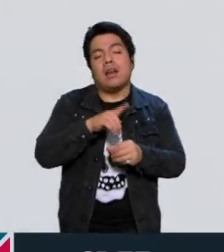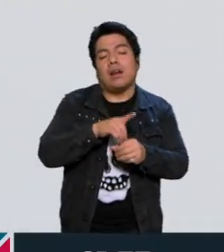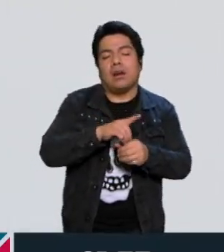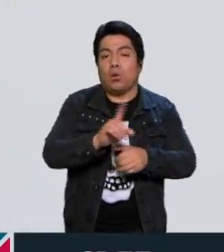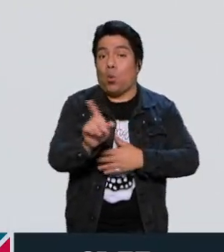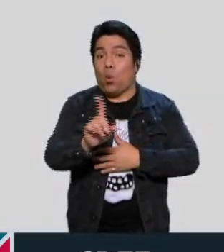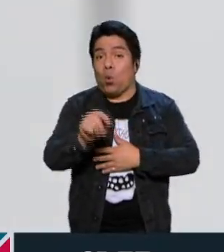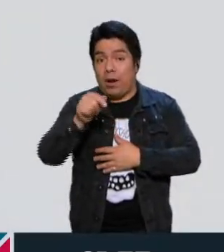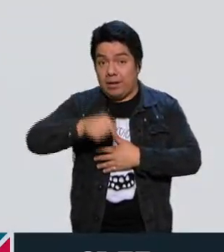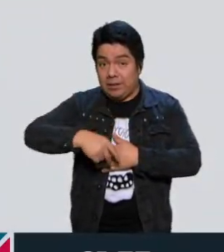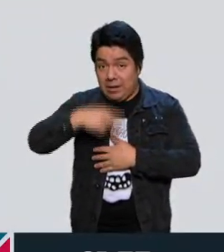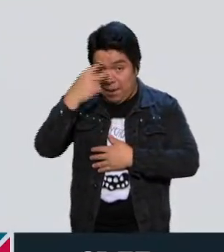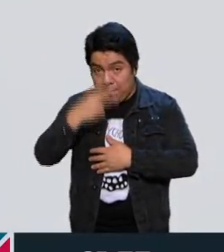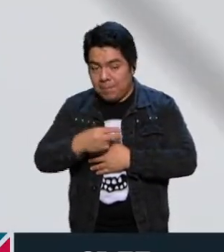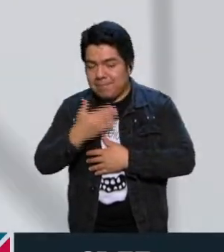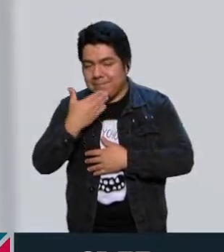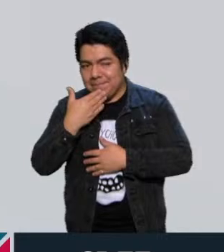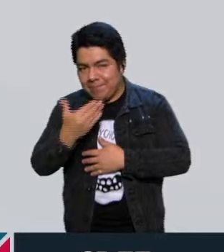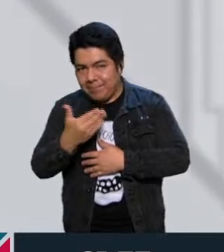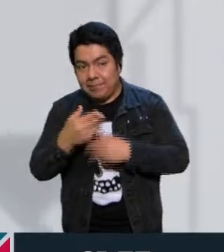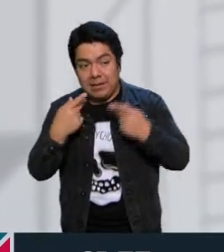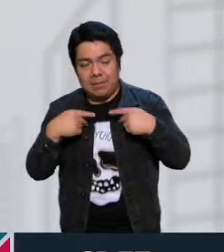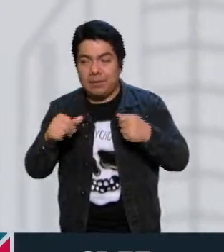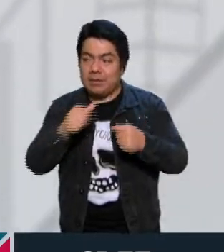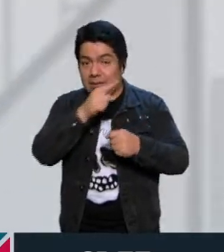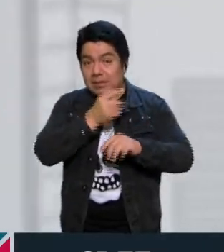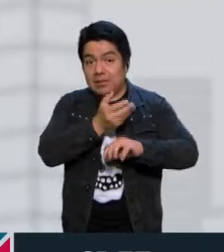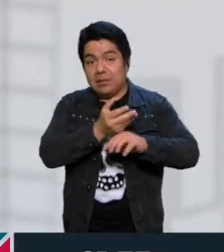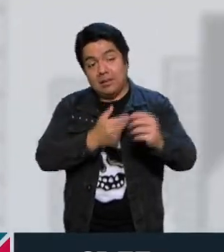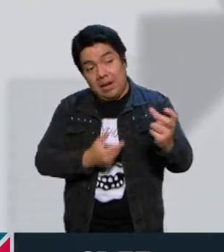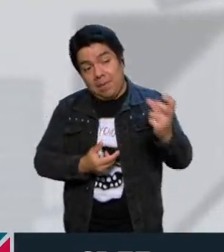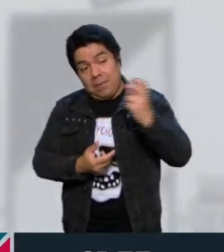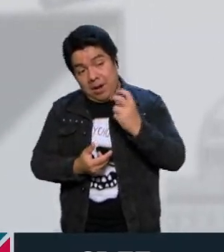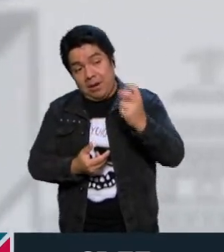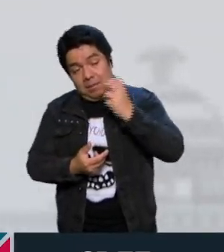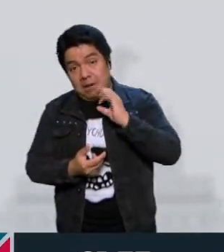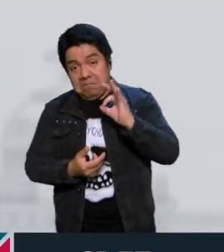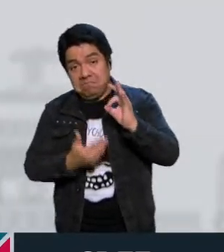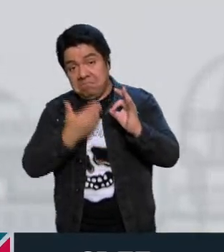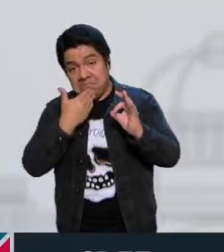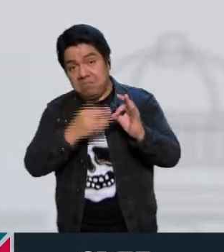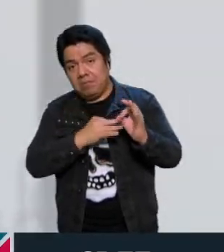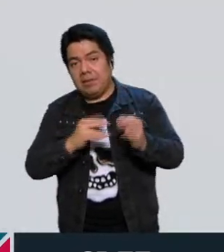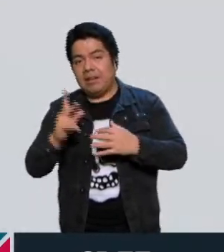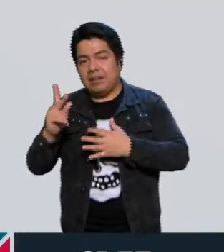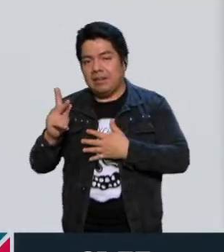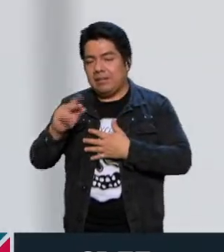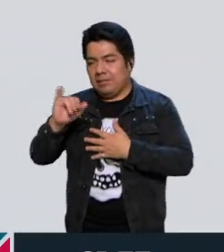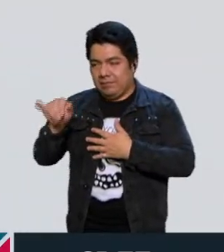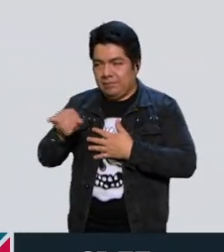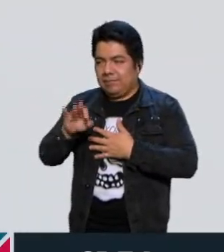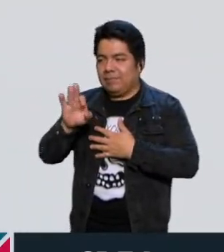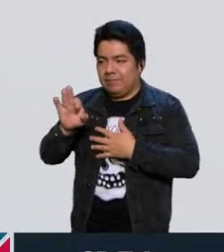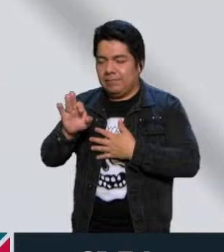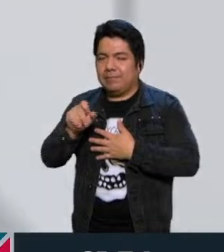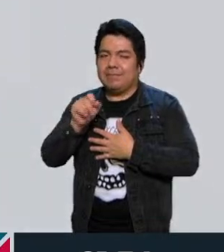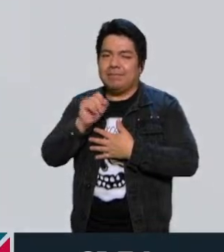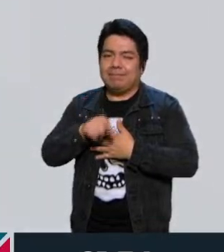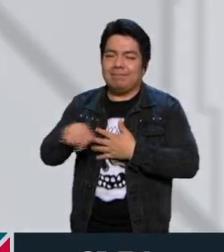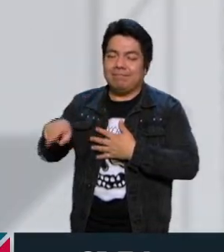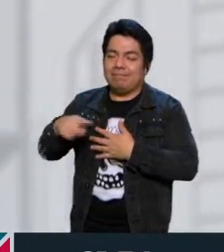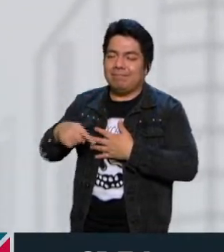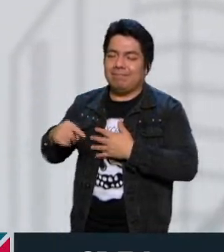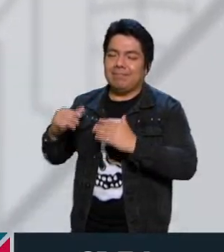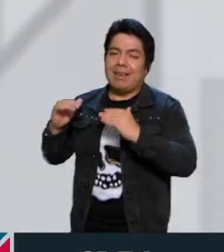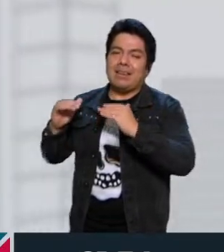es un negocio lucrativo también para los inversionistas de Estados Unidos. ¿Y qué es lo que quieren? Que el Poder Judicial siga supeditado a